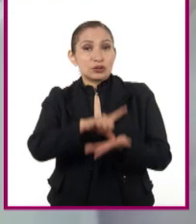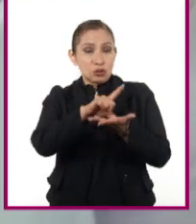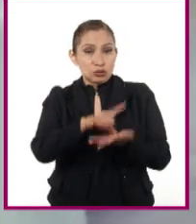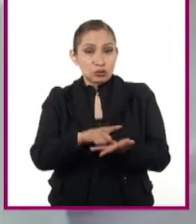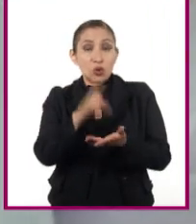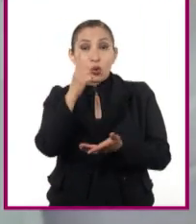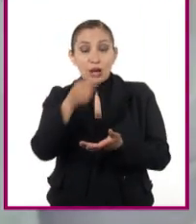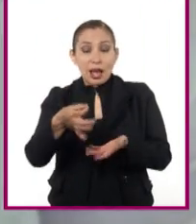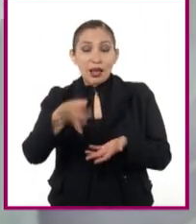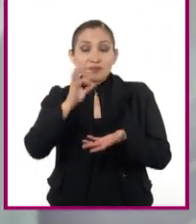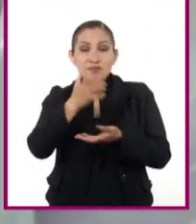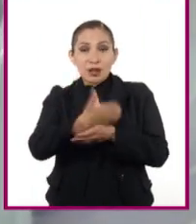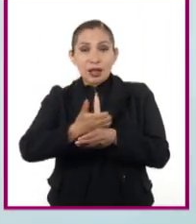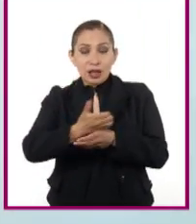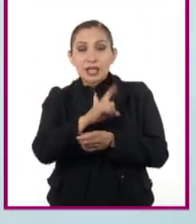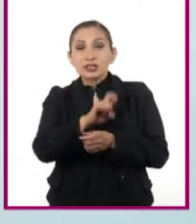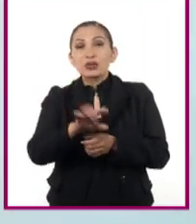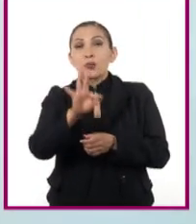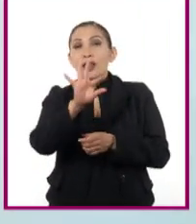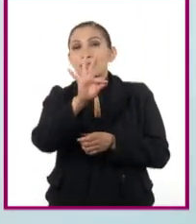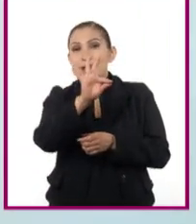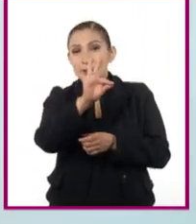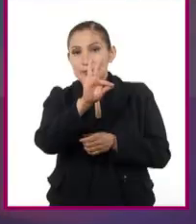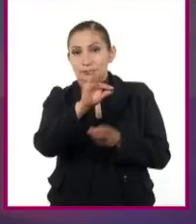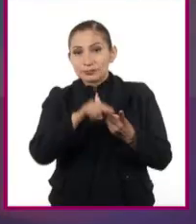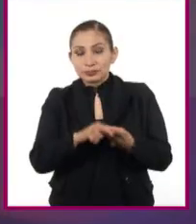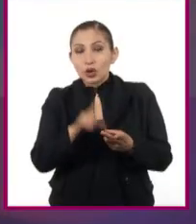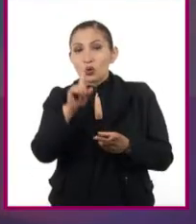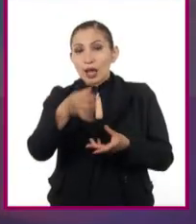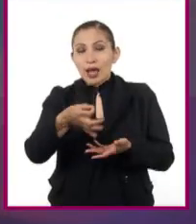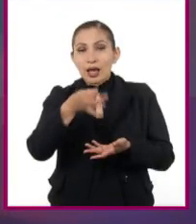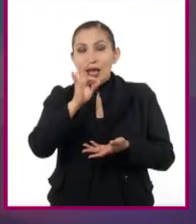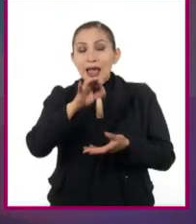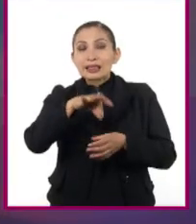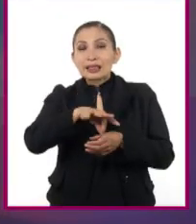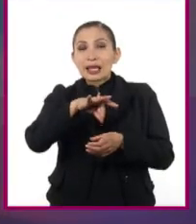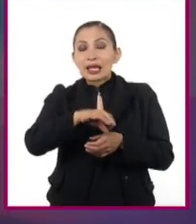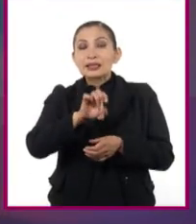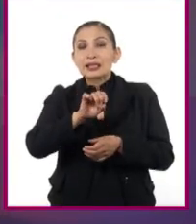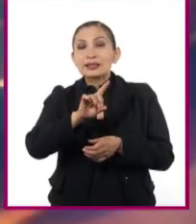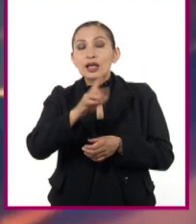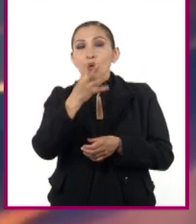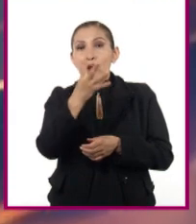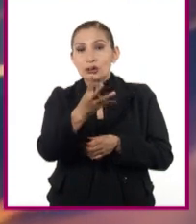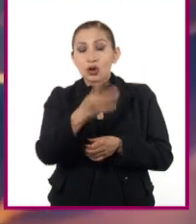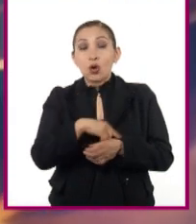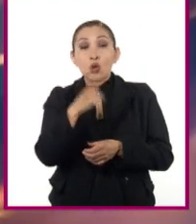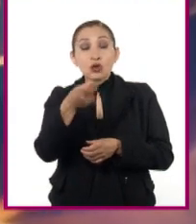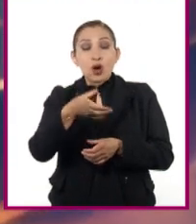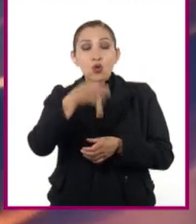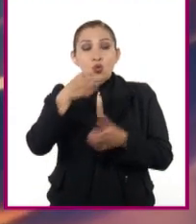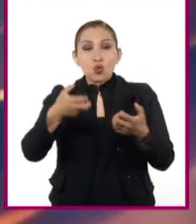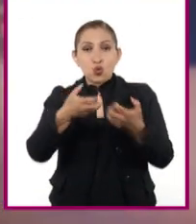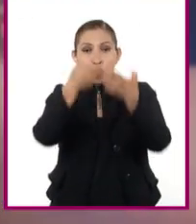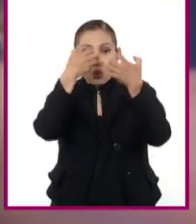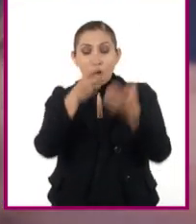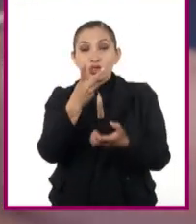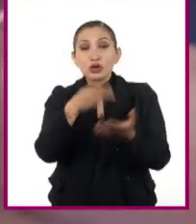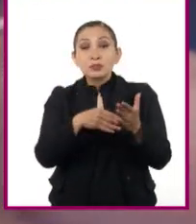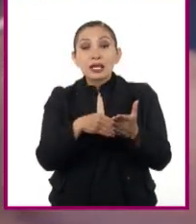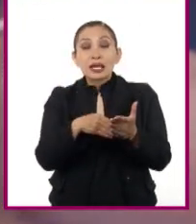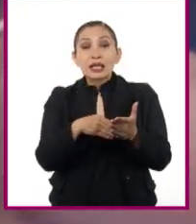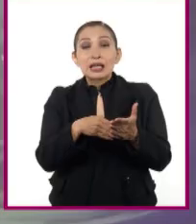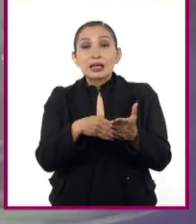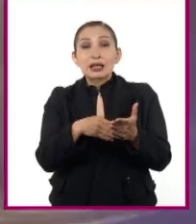litros. Una taza de café, 140. Una taza de té, 34. Una copa de brandy,